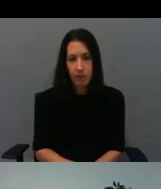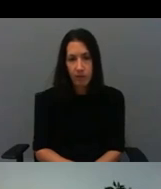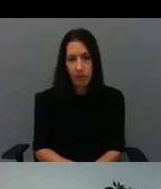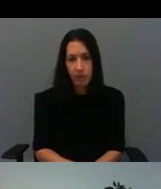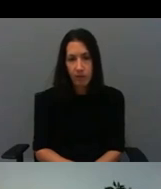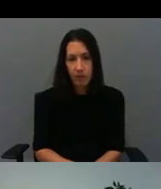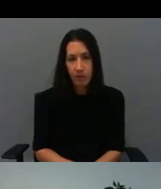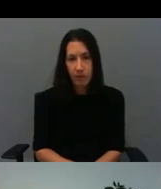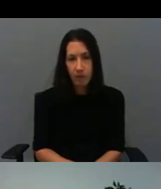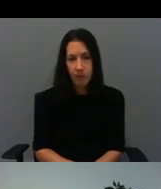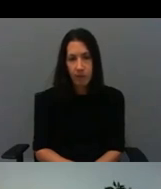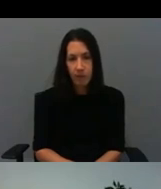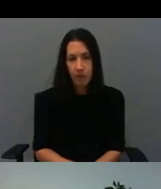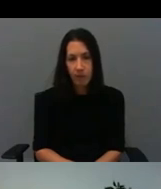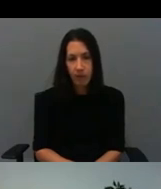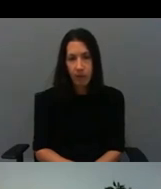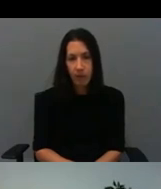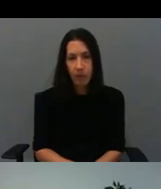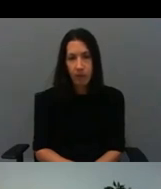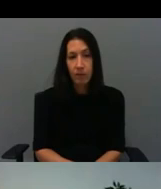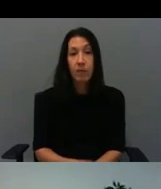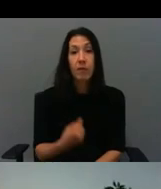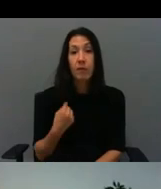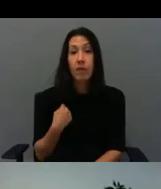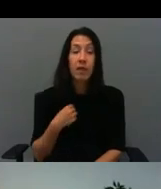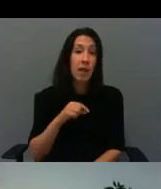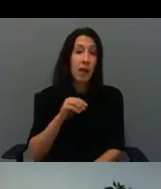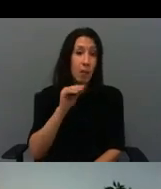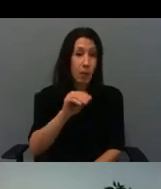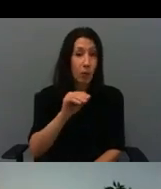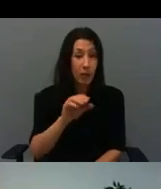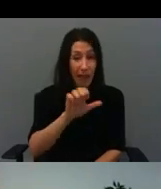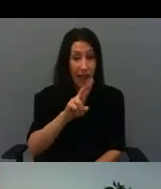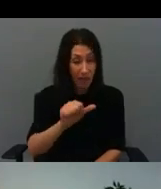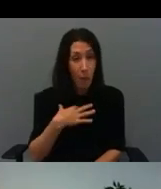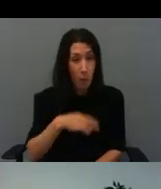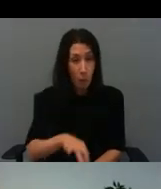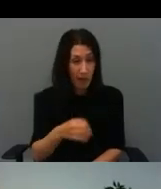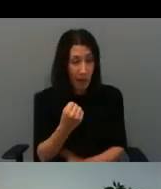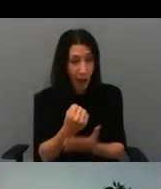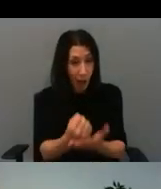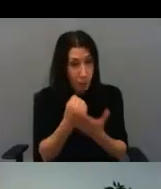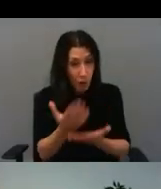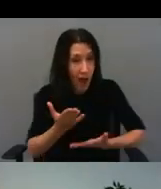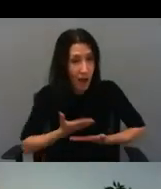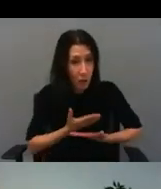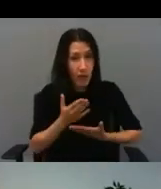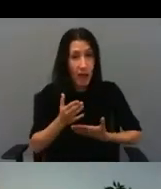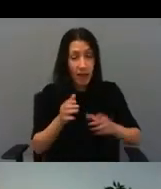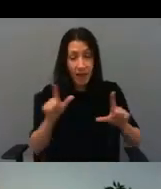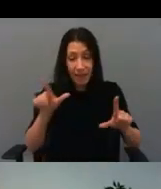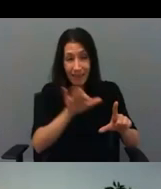Eva, en este caso, ¿nos puedes echar un poco, ya que es una pregunta muy directa hacia Conchi, ¿nos puedes echar un poco mano con el tablero